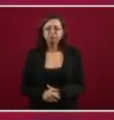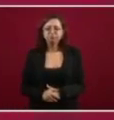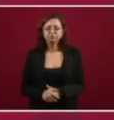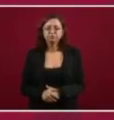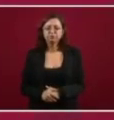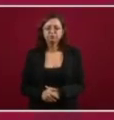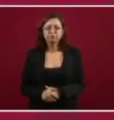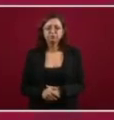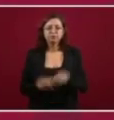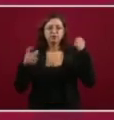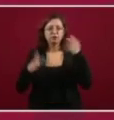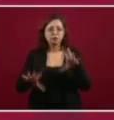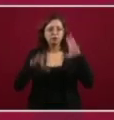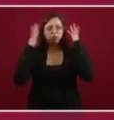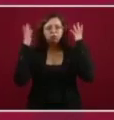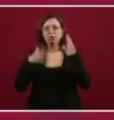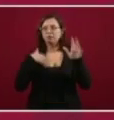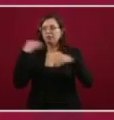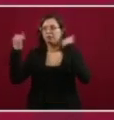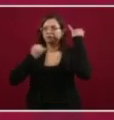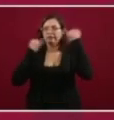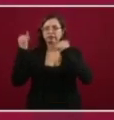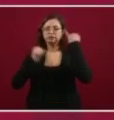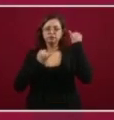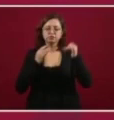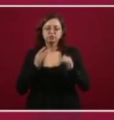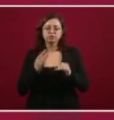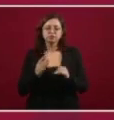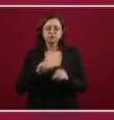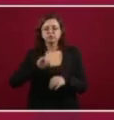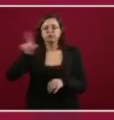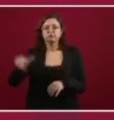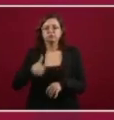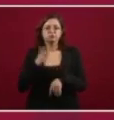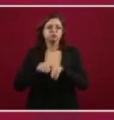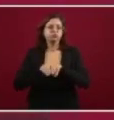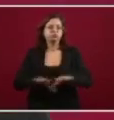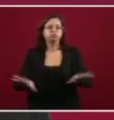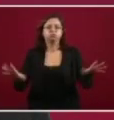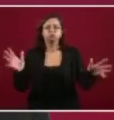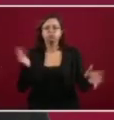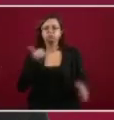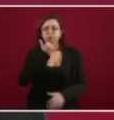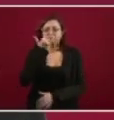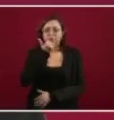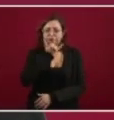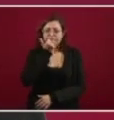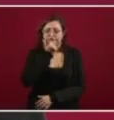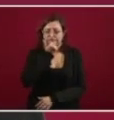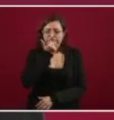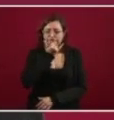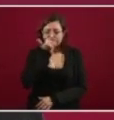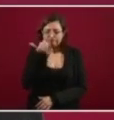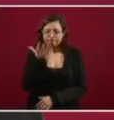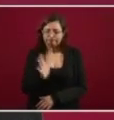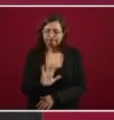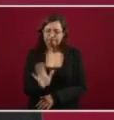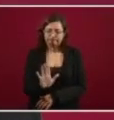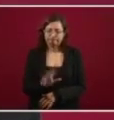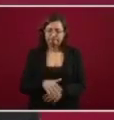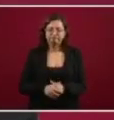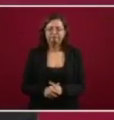a la carrera con prisa y se vaya a cometer una